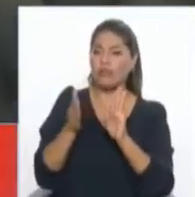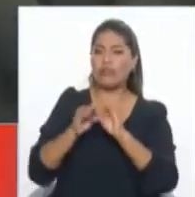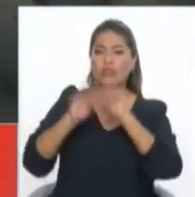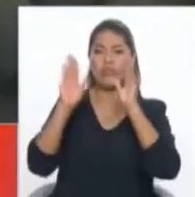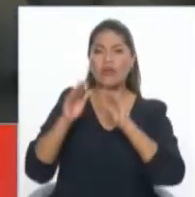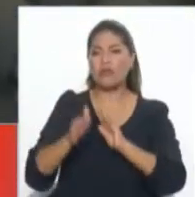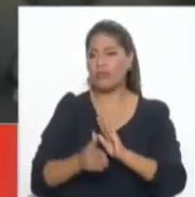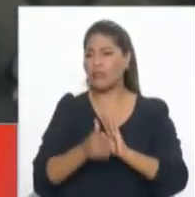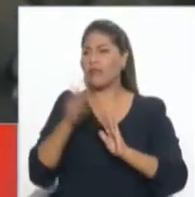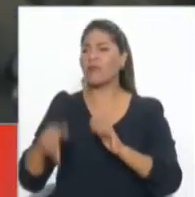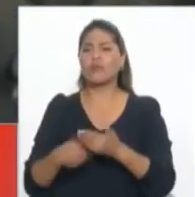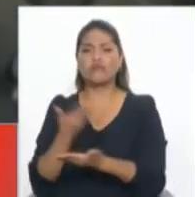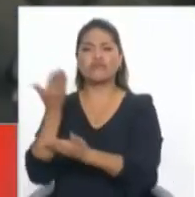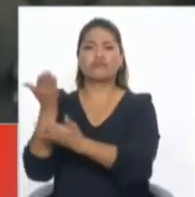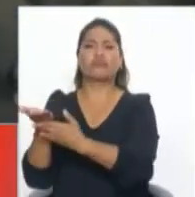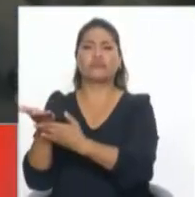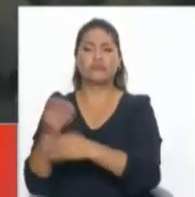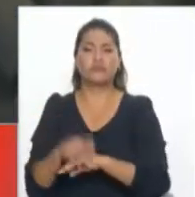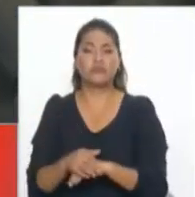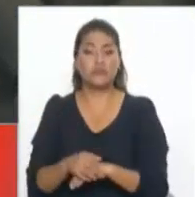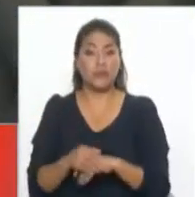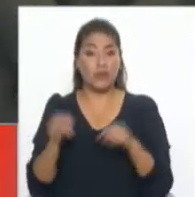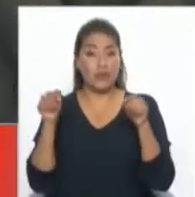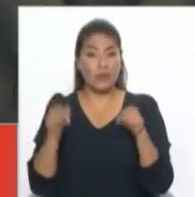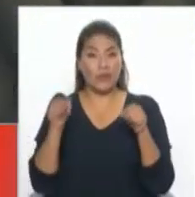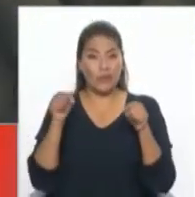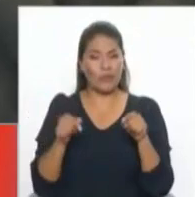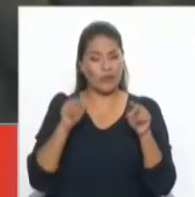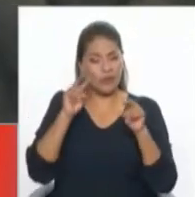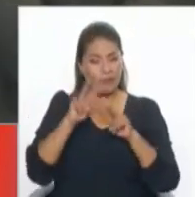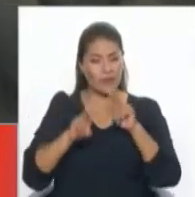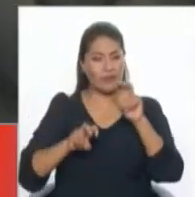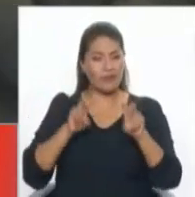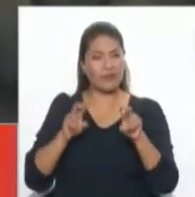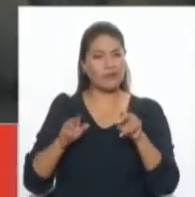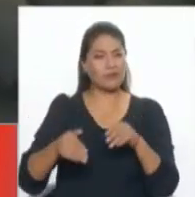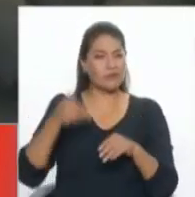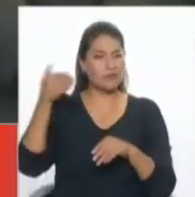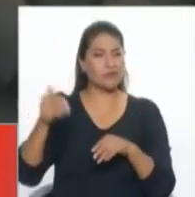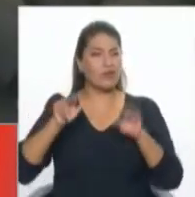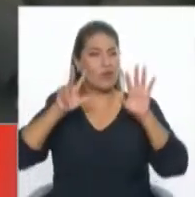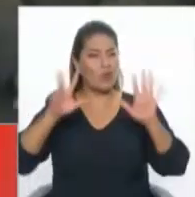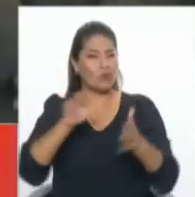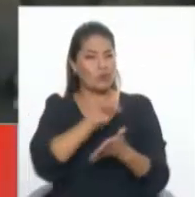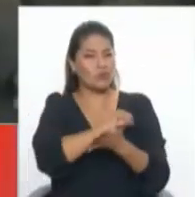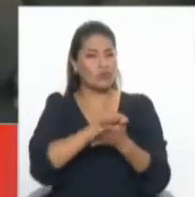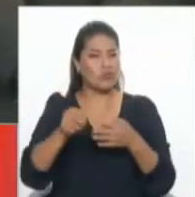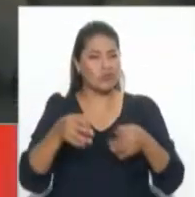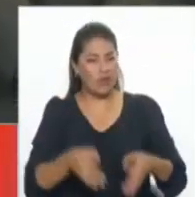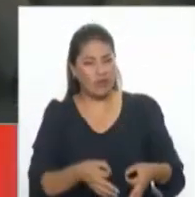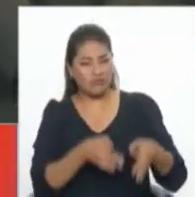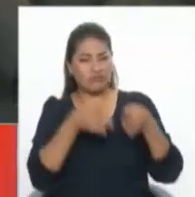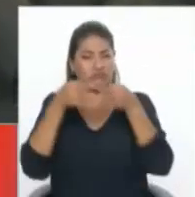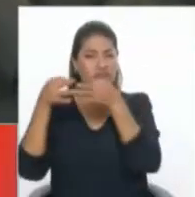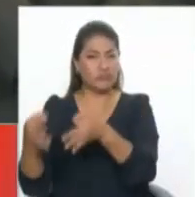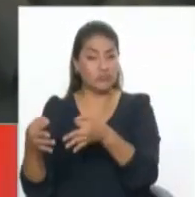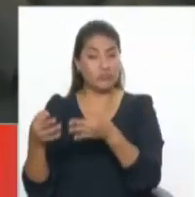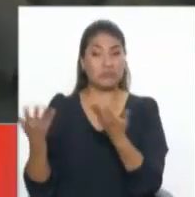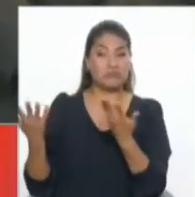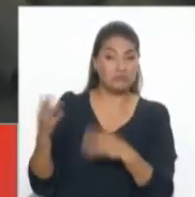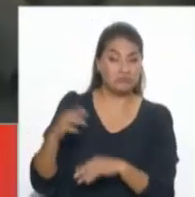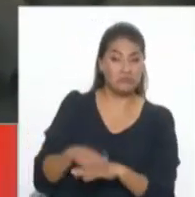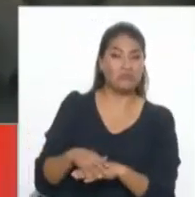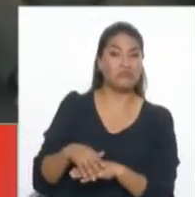después. Prolongando la investigación para los próximos 8 meses. Es